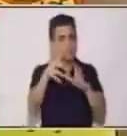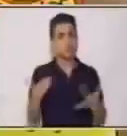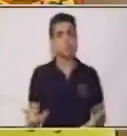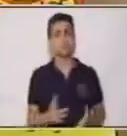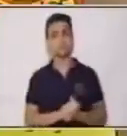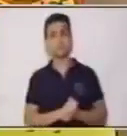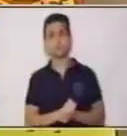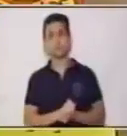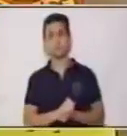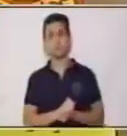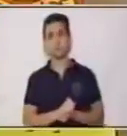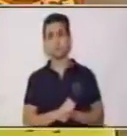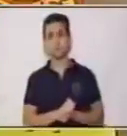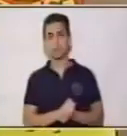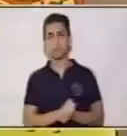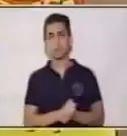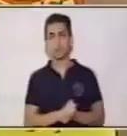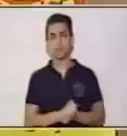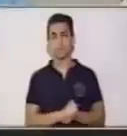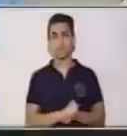casa.